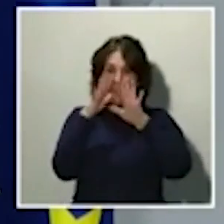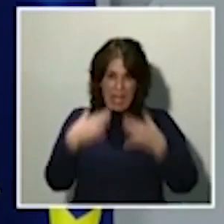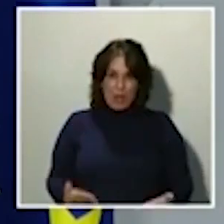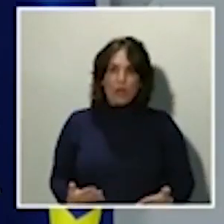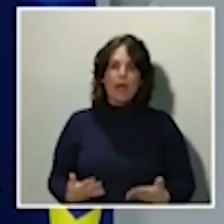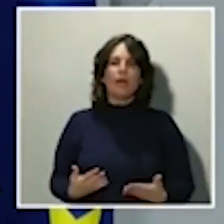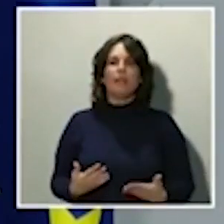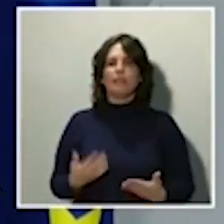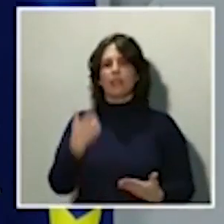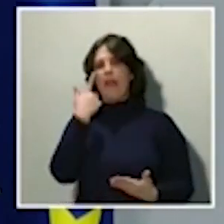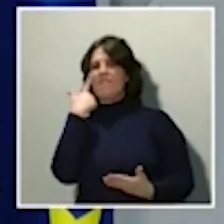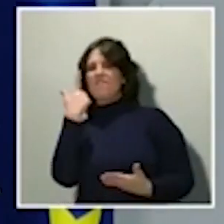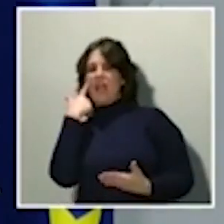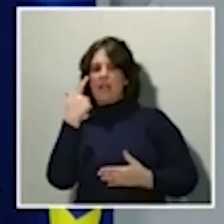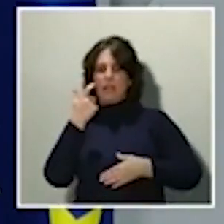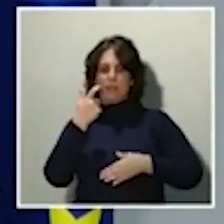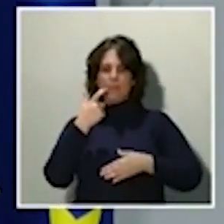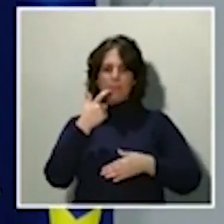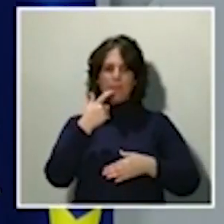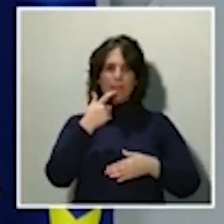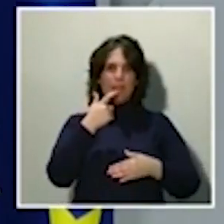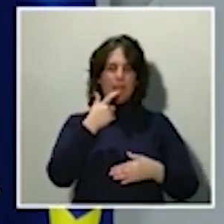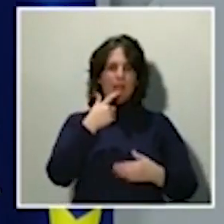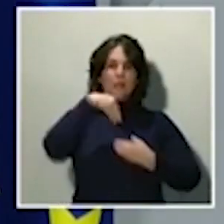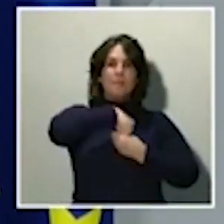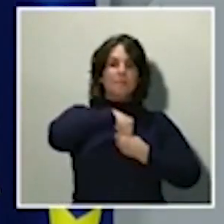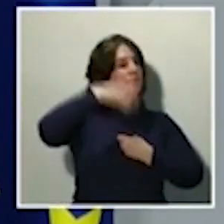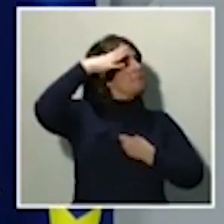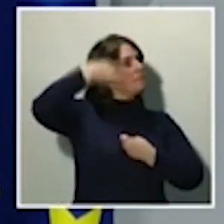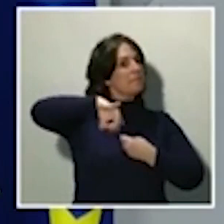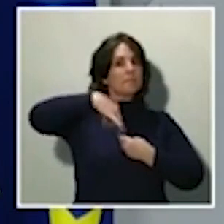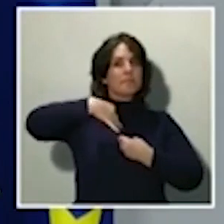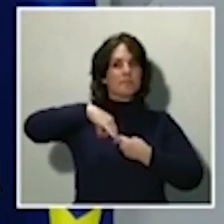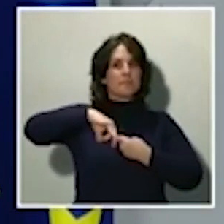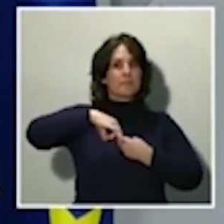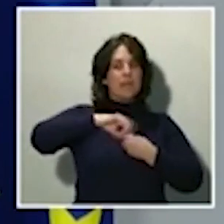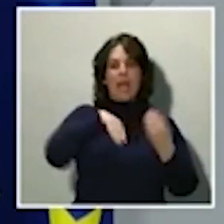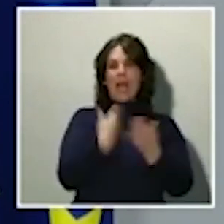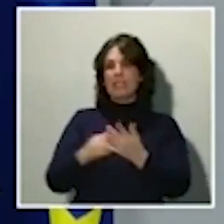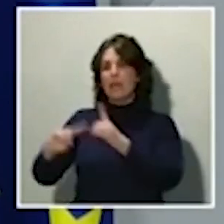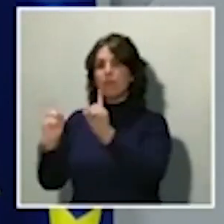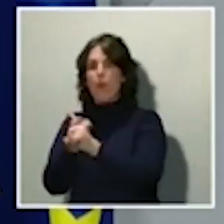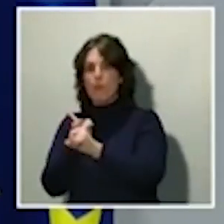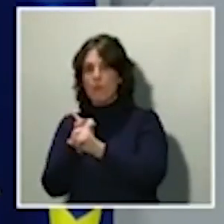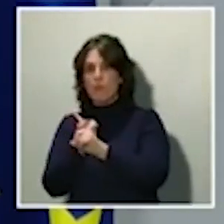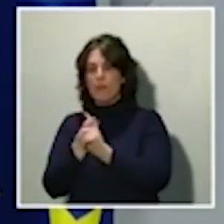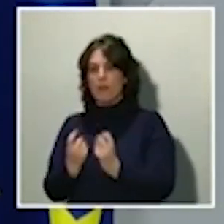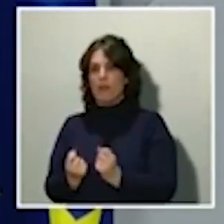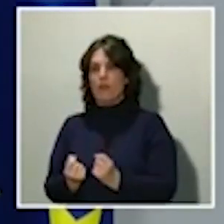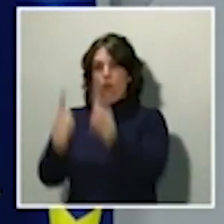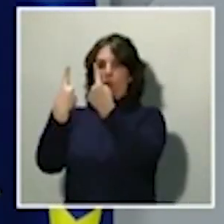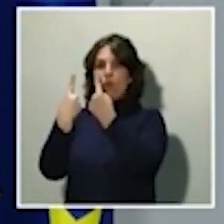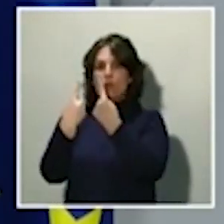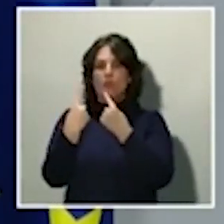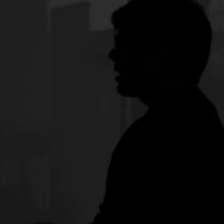entre que esos casos pudieran estar transmitiendo y que se detectaron los primeros casos para ver qué impacto real ha tenido en la evolución de la epidemia en